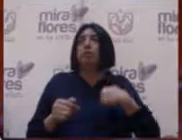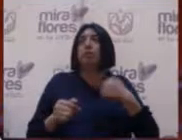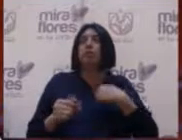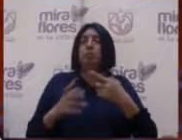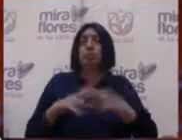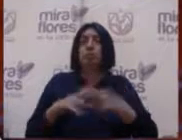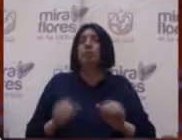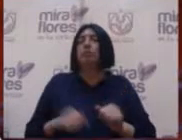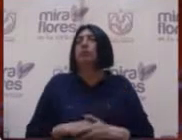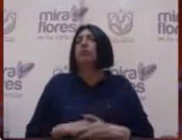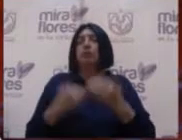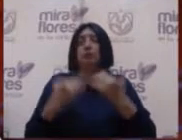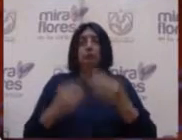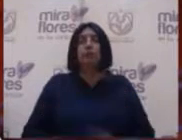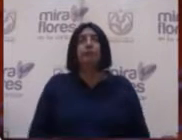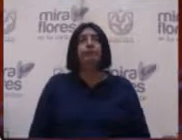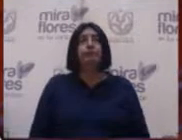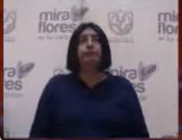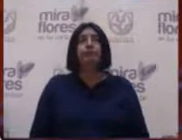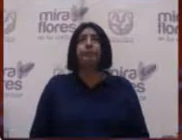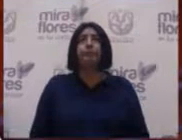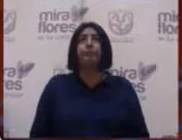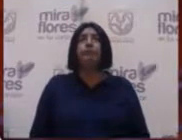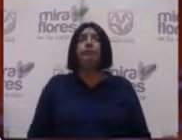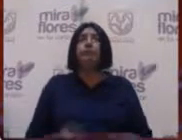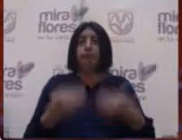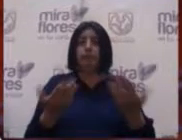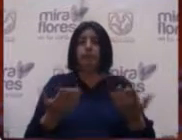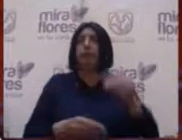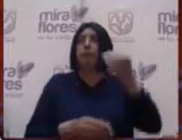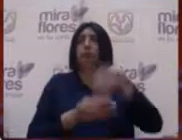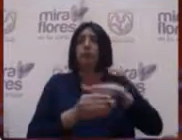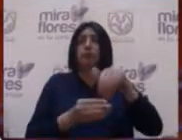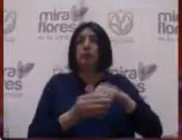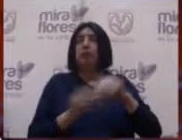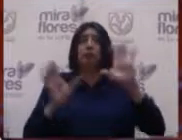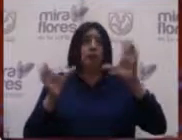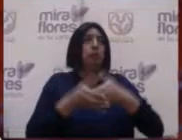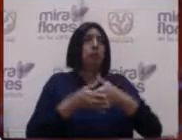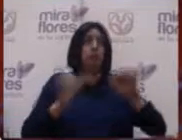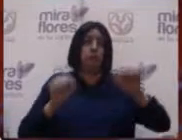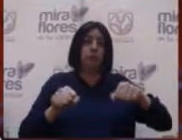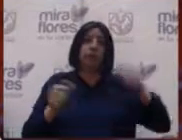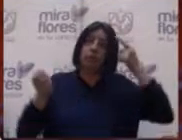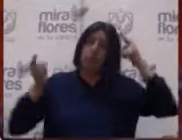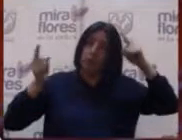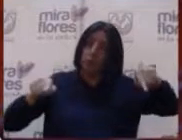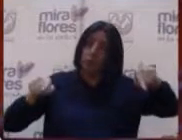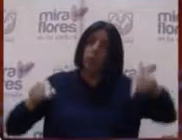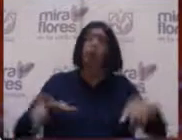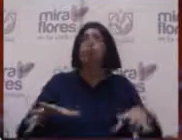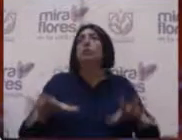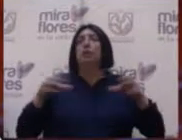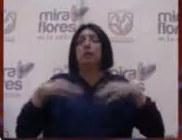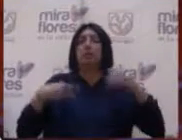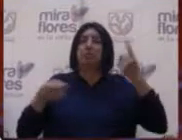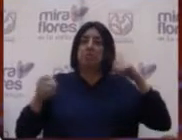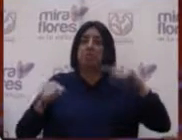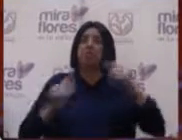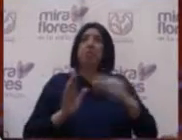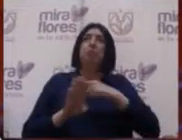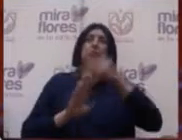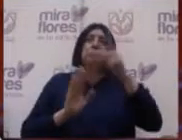expresado. Gracias. Muy bien, vamos a proceder a votar a aquellos miembros del Consejo que estén a favor de aprobar este proyecto, si no se